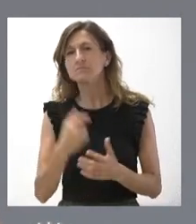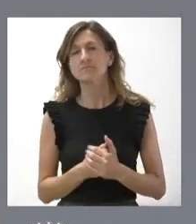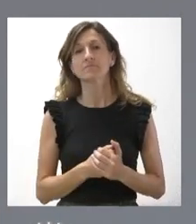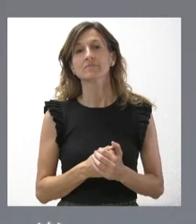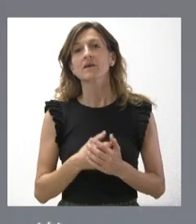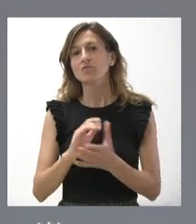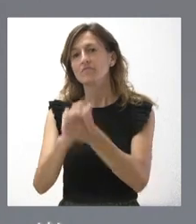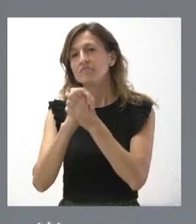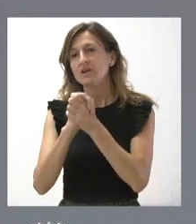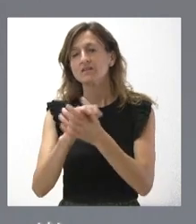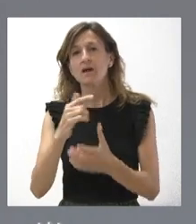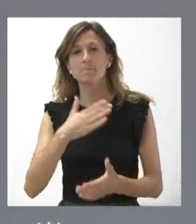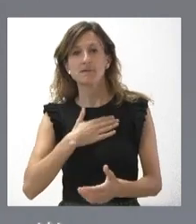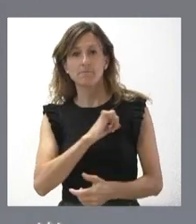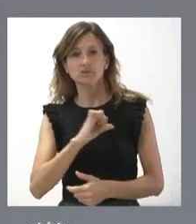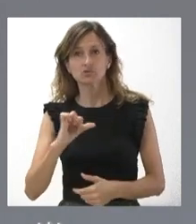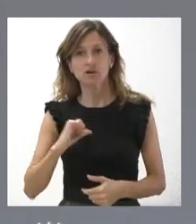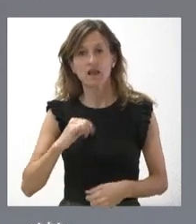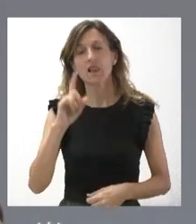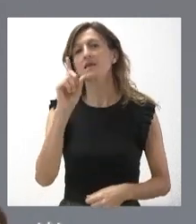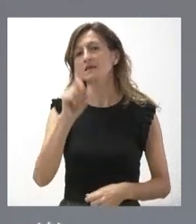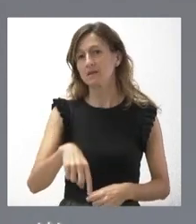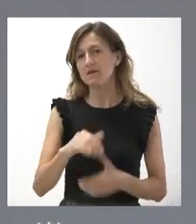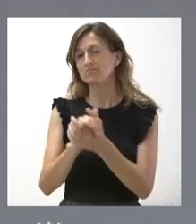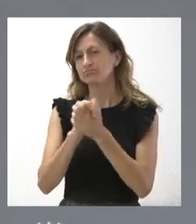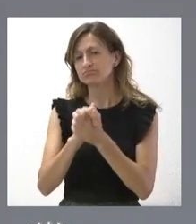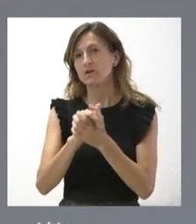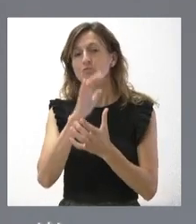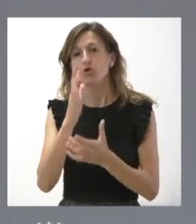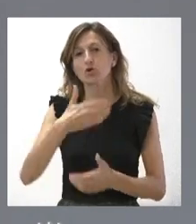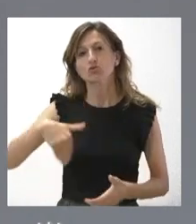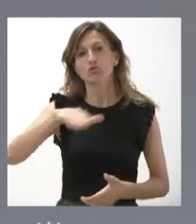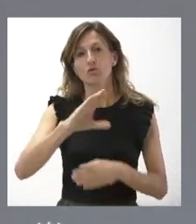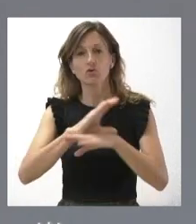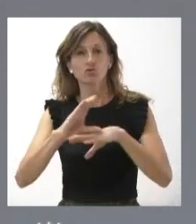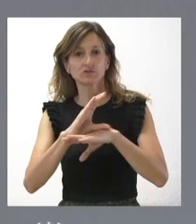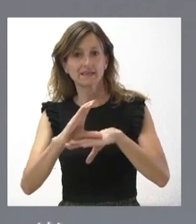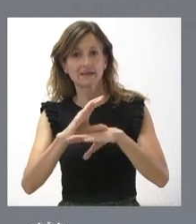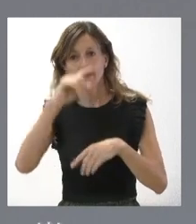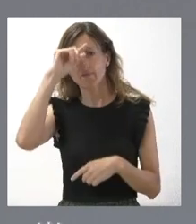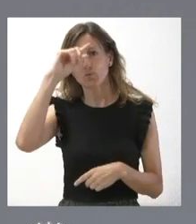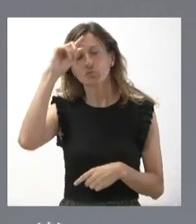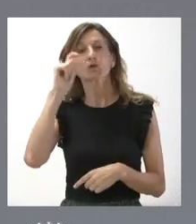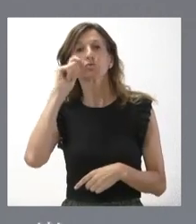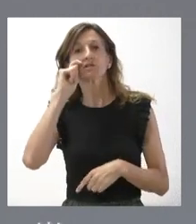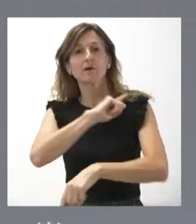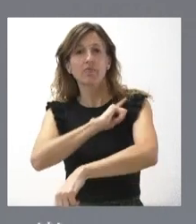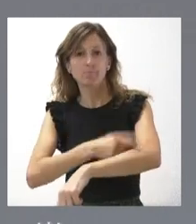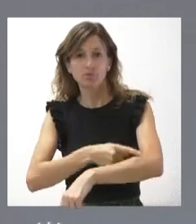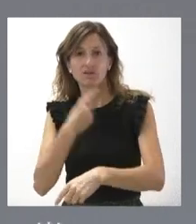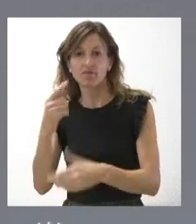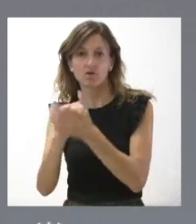nuestra felicitación, la mía personal y la de toda la Consejería de Cultura, Turismo y Deporte.